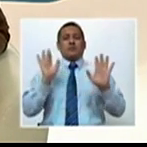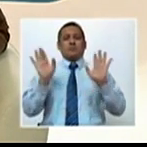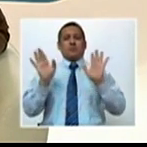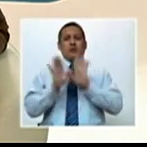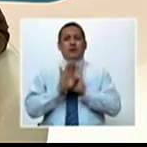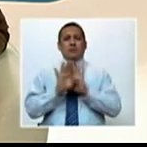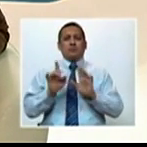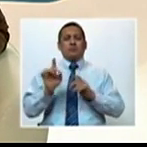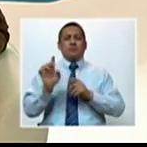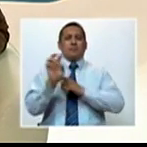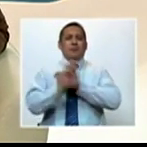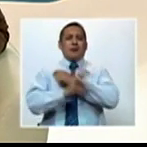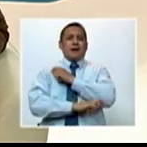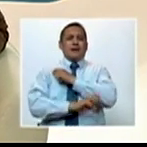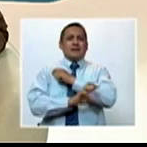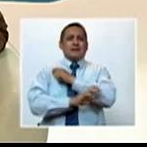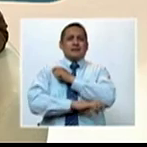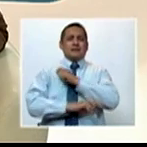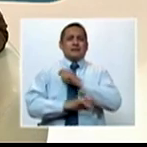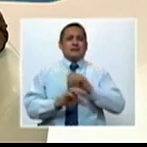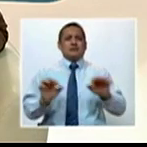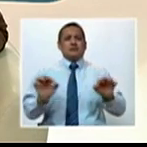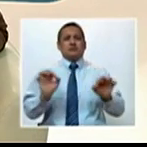algún país o en alguna